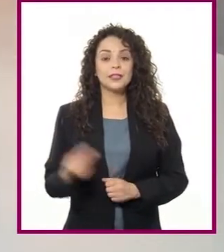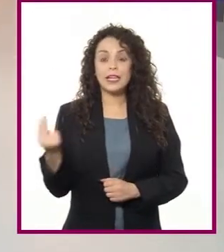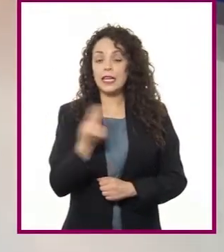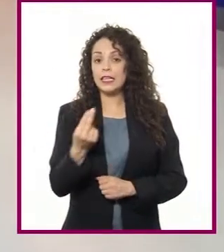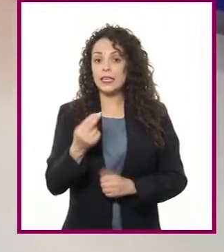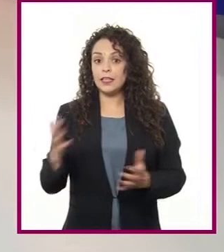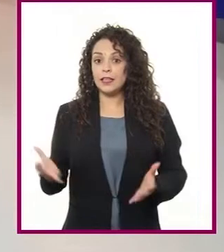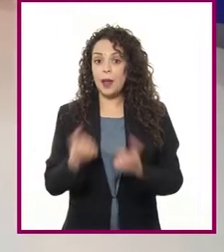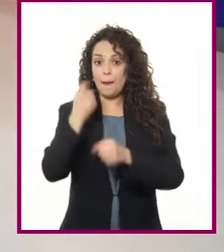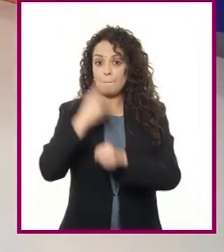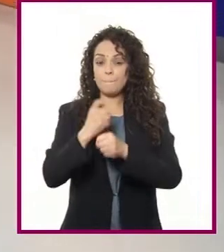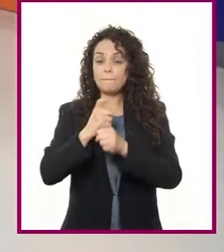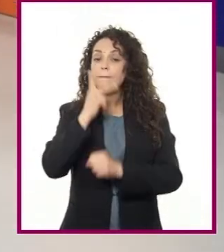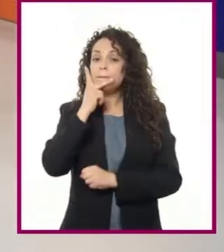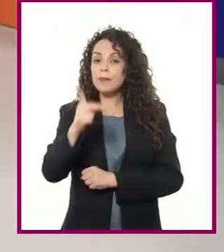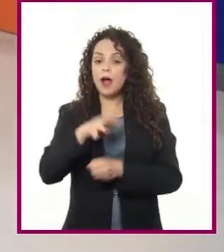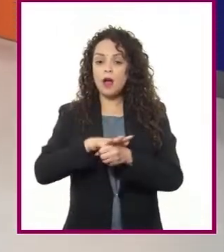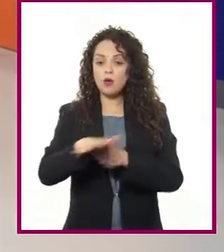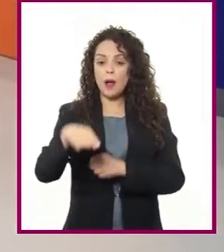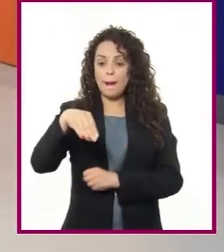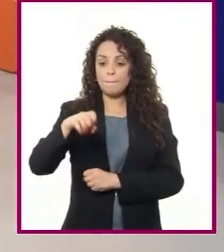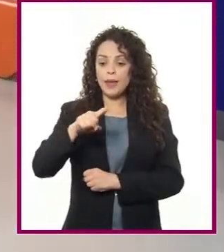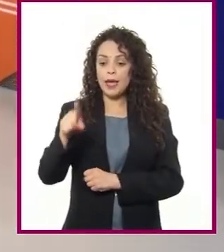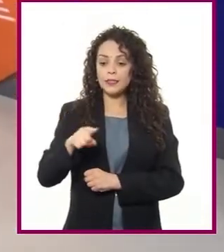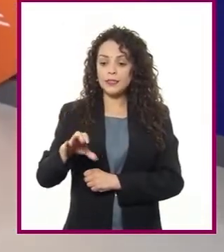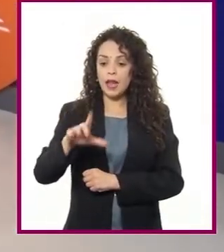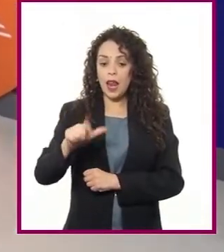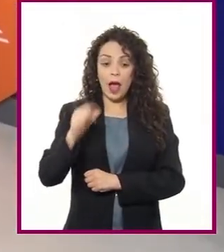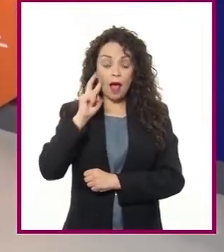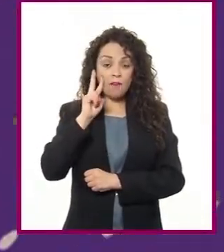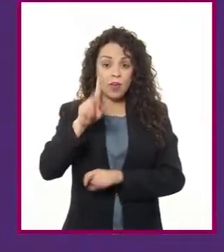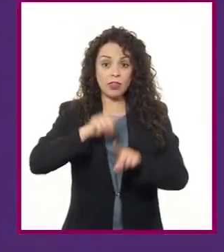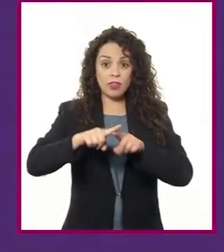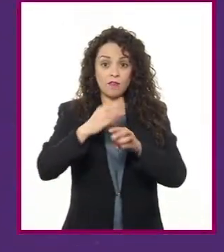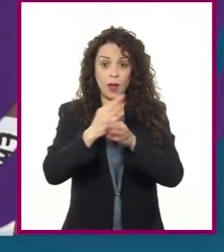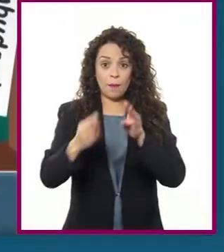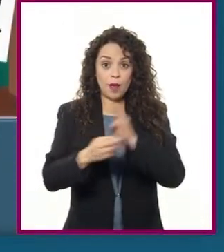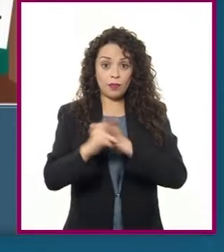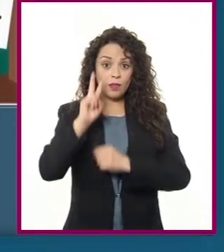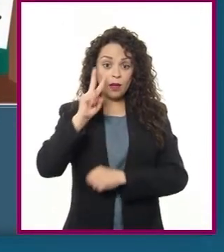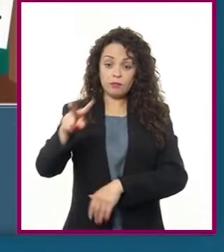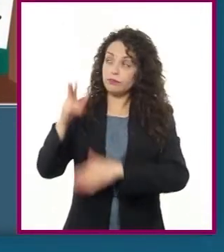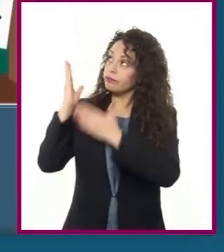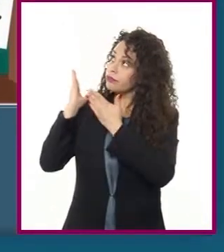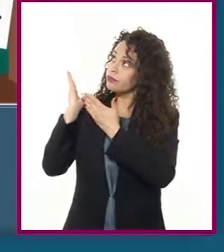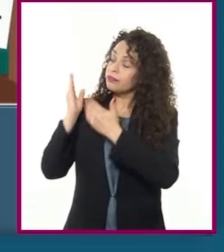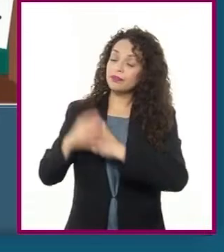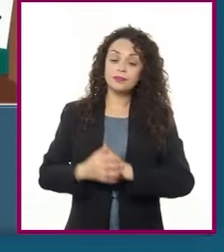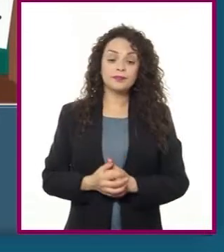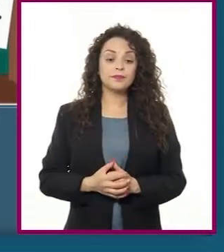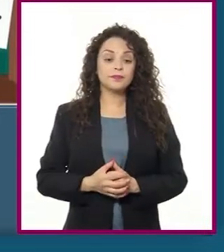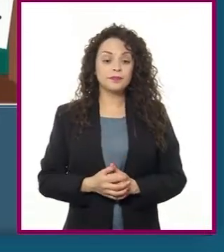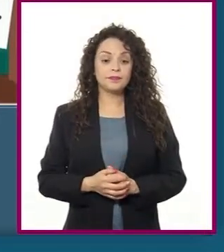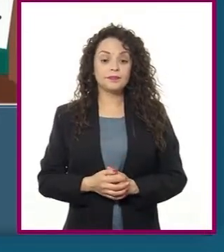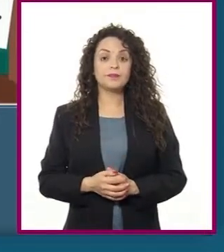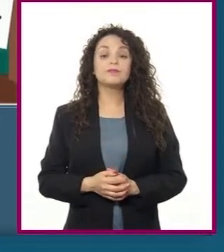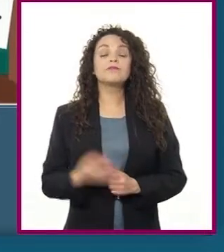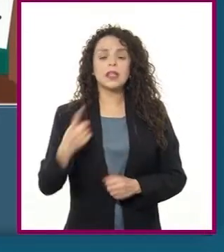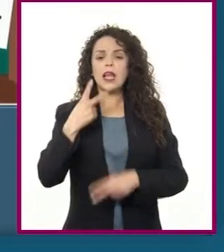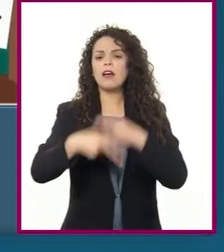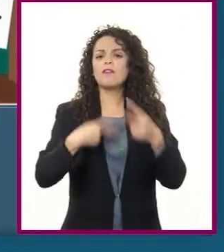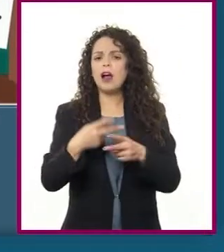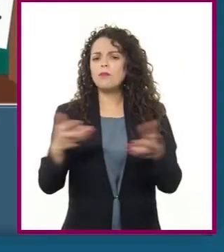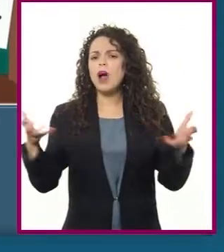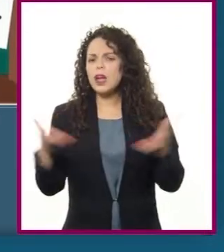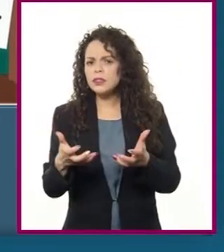primera palabra clave, mezcla. Observen los diferentes materiales que aparecen en su pantalla. Materiales. Lo que vamos a hacer con